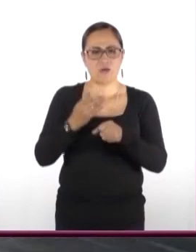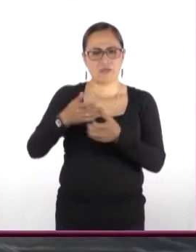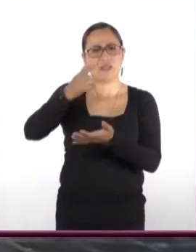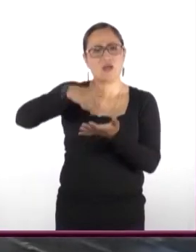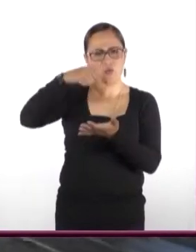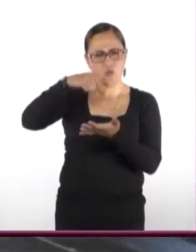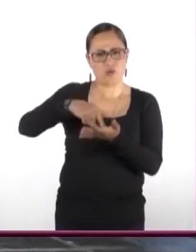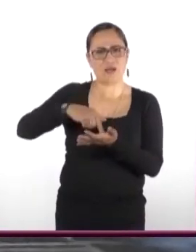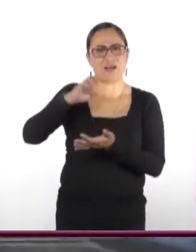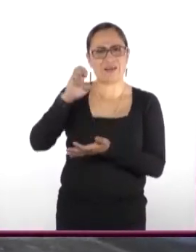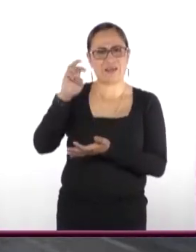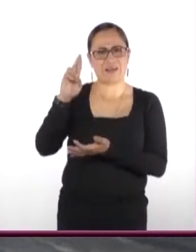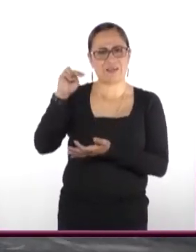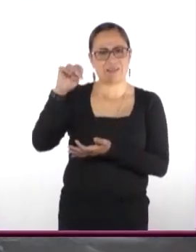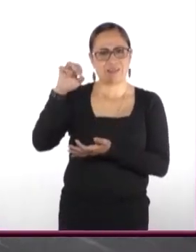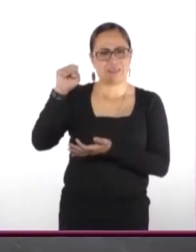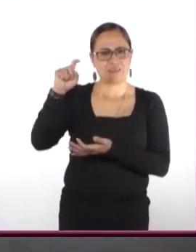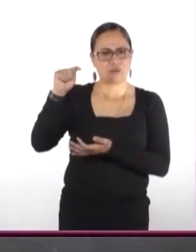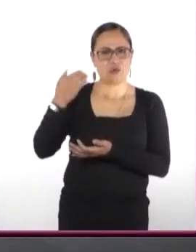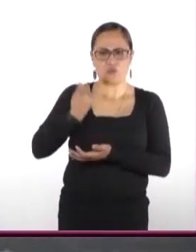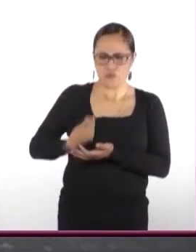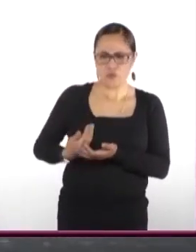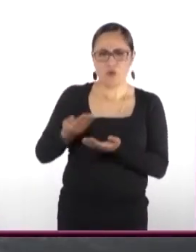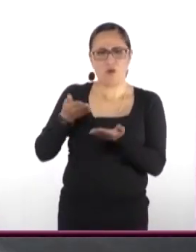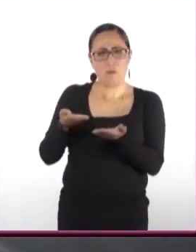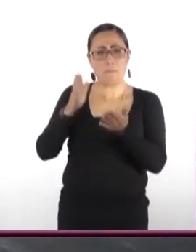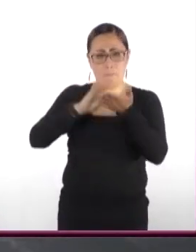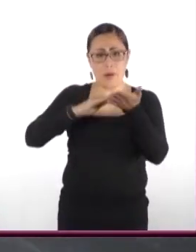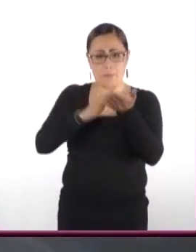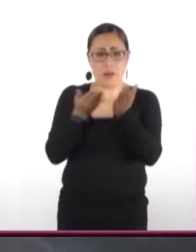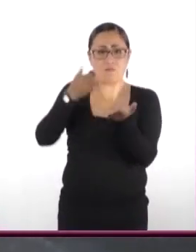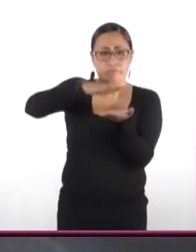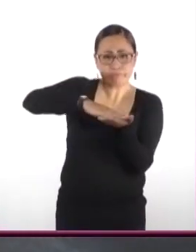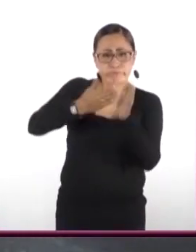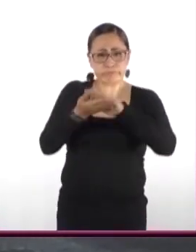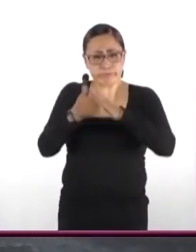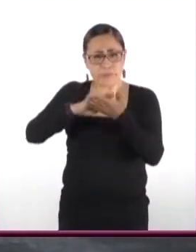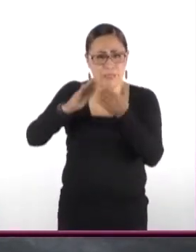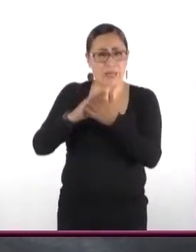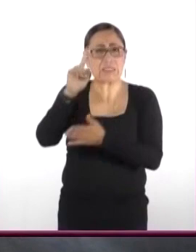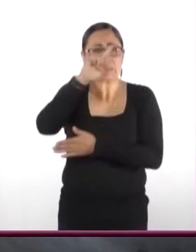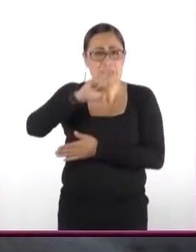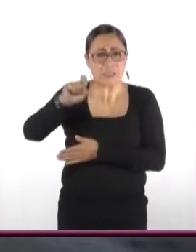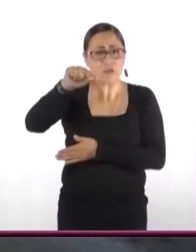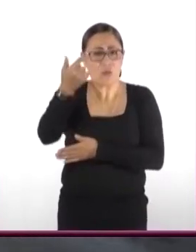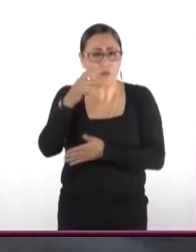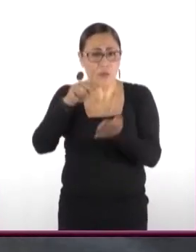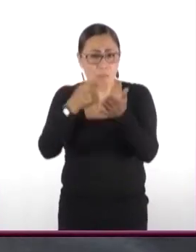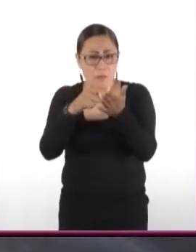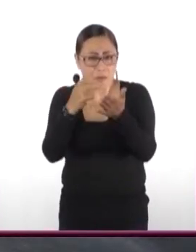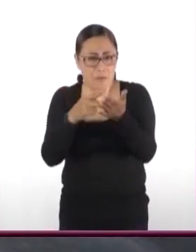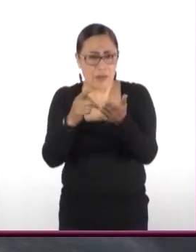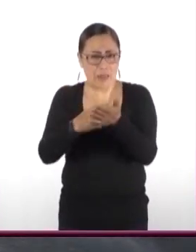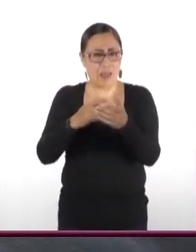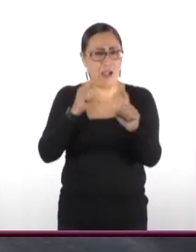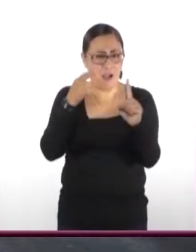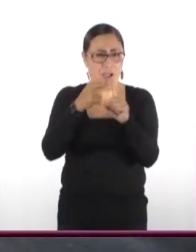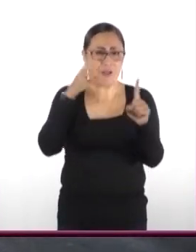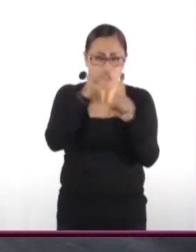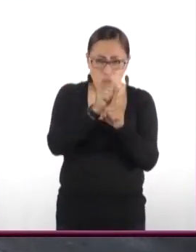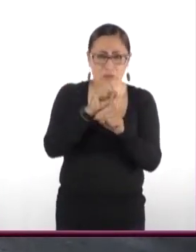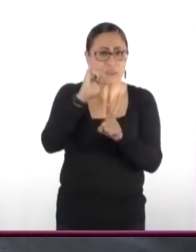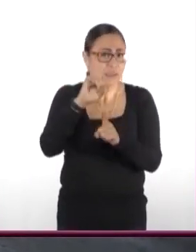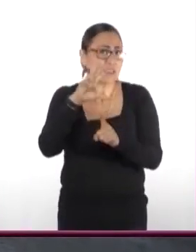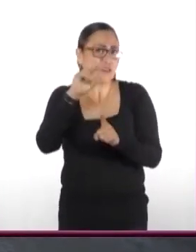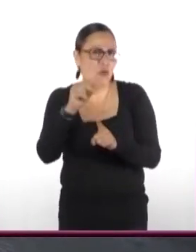Estamos aquí Ernesto y yo para tratar de doblar esta hoja de papel más de 12 veces. ¿Creen que lo logremos? Claro que lo